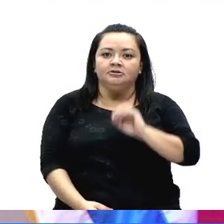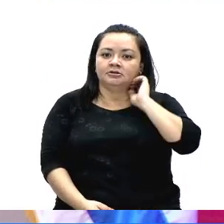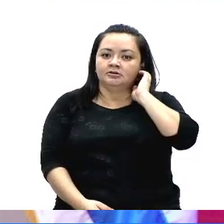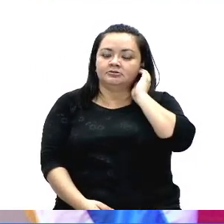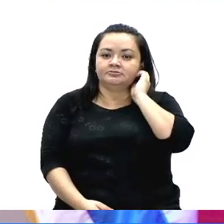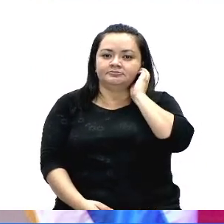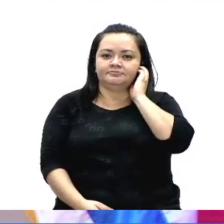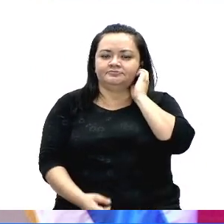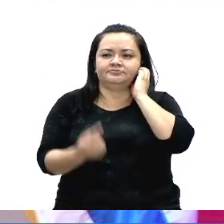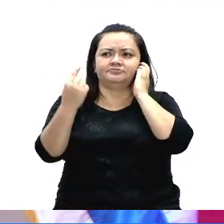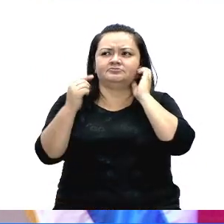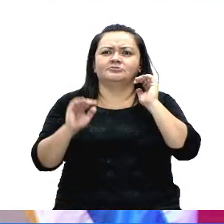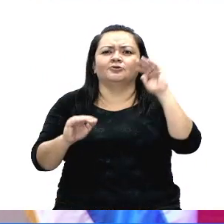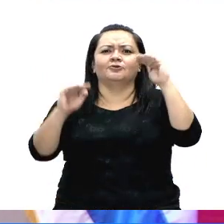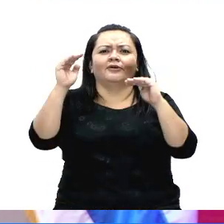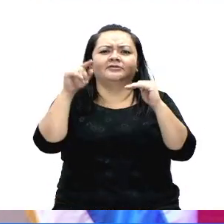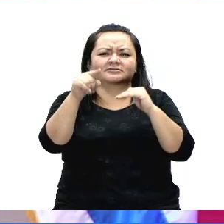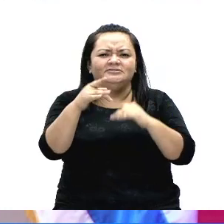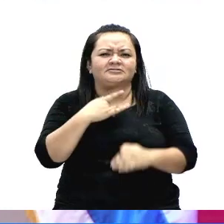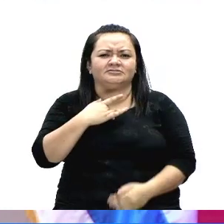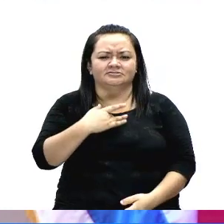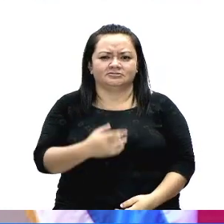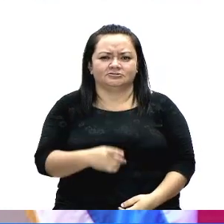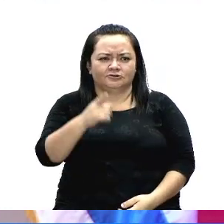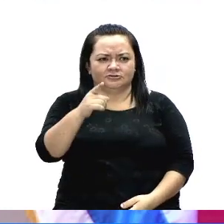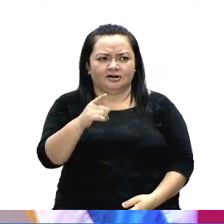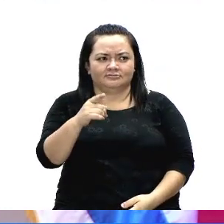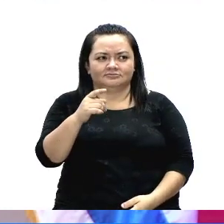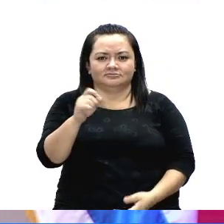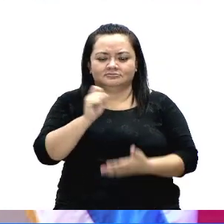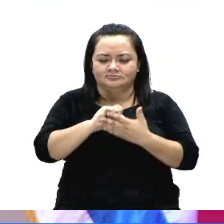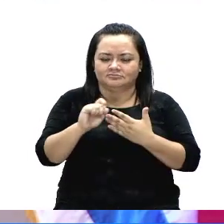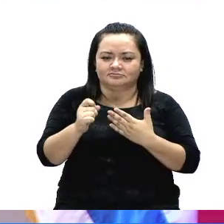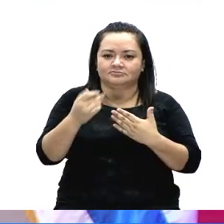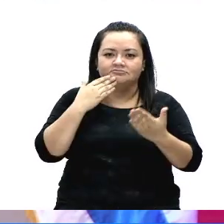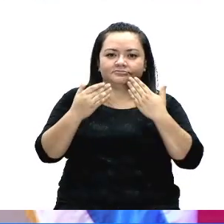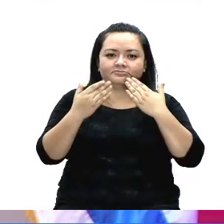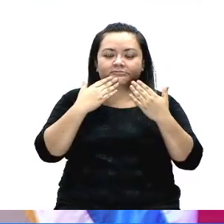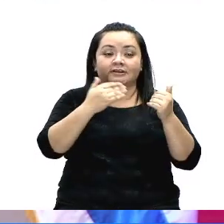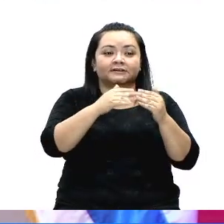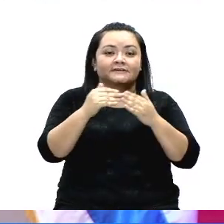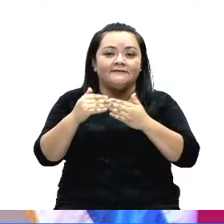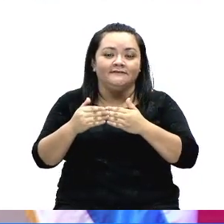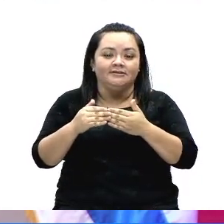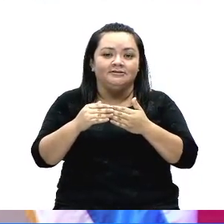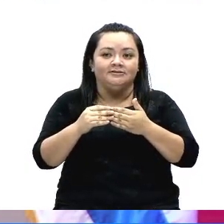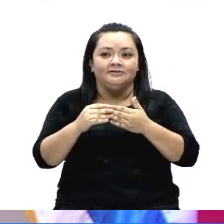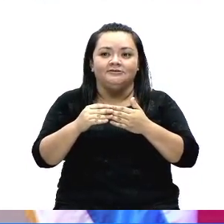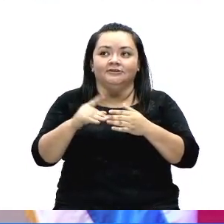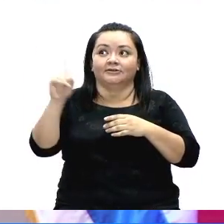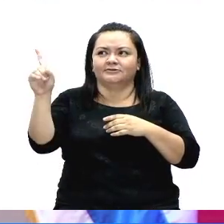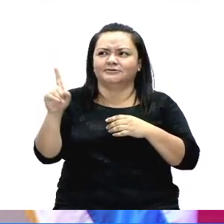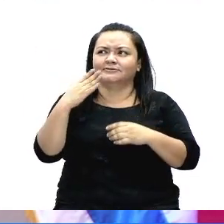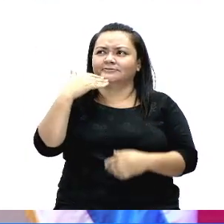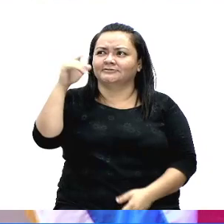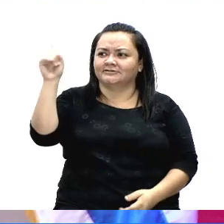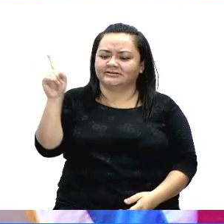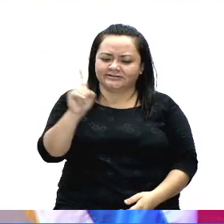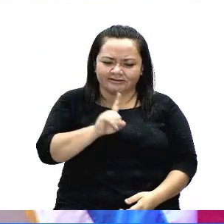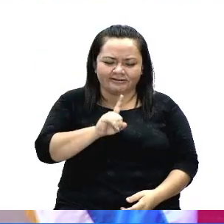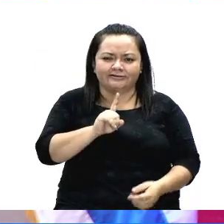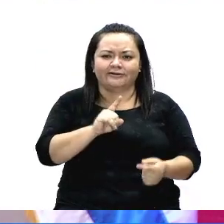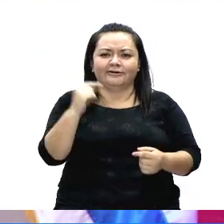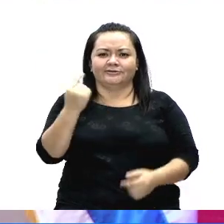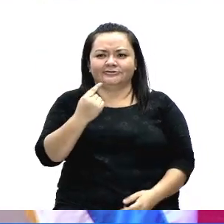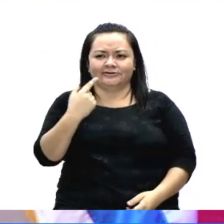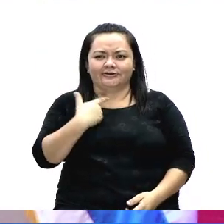en qué nivel estás hermano usted a lo largo de la escritura puede ver en diversos textos que moisés ascendía que moisés llegaba que una